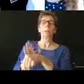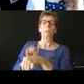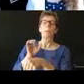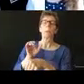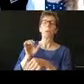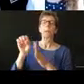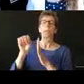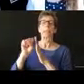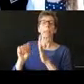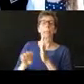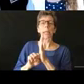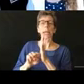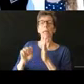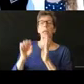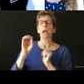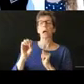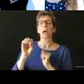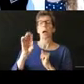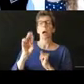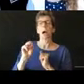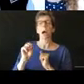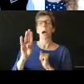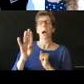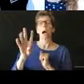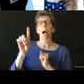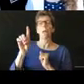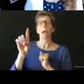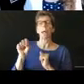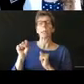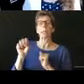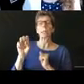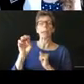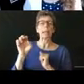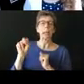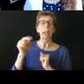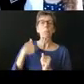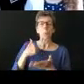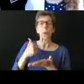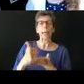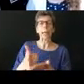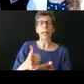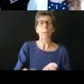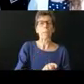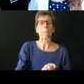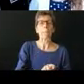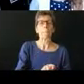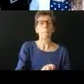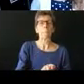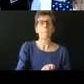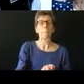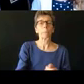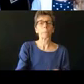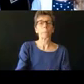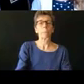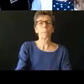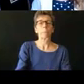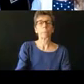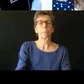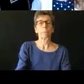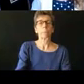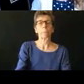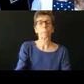la el ombudsman educativo y otras organizaciones para que le ayuden a hacer un mapa de lo que tiene que hacer